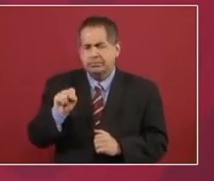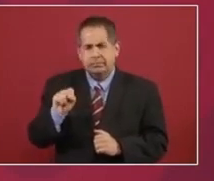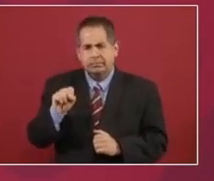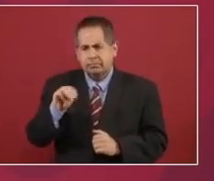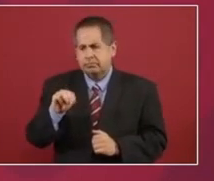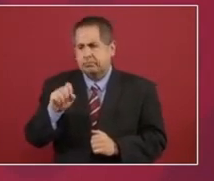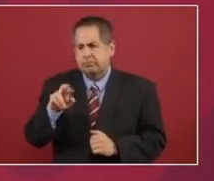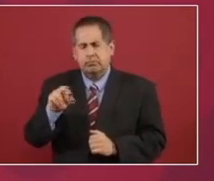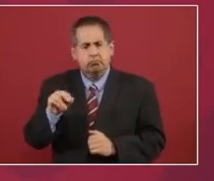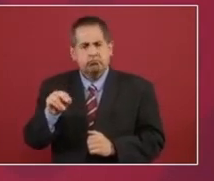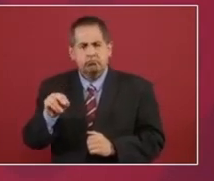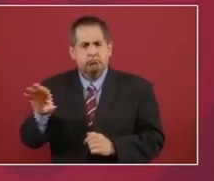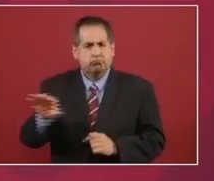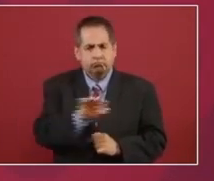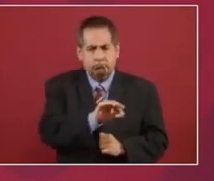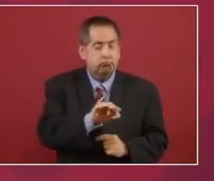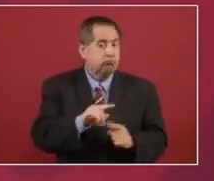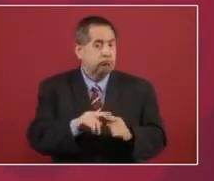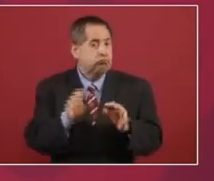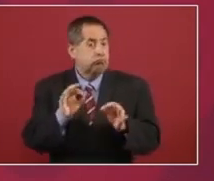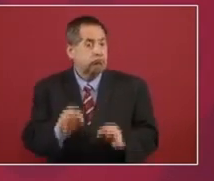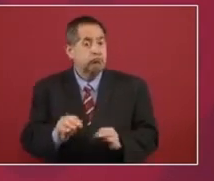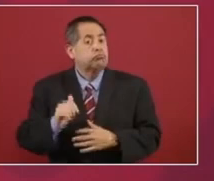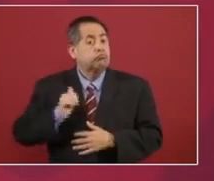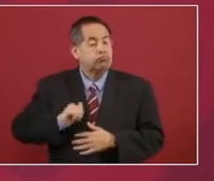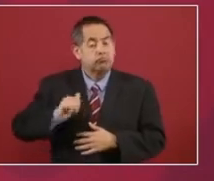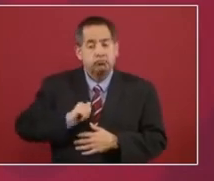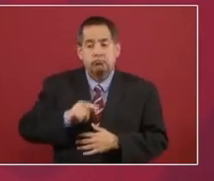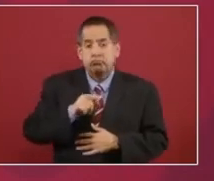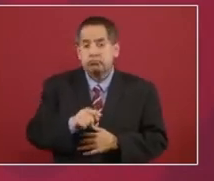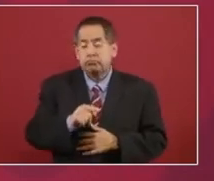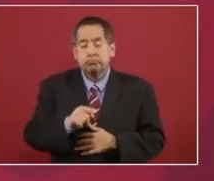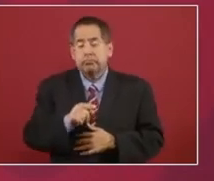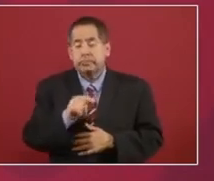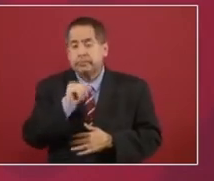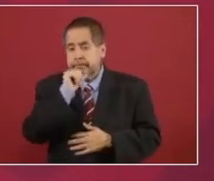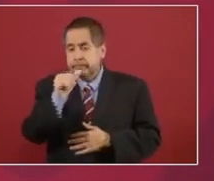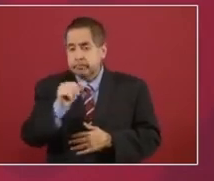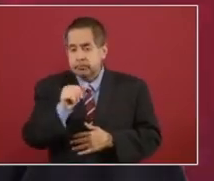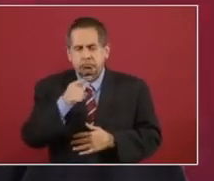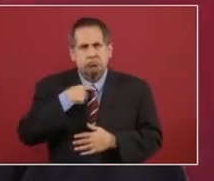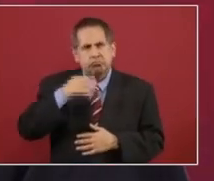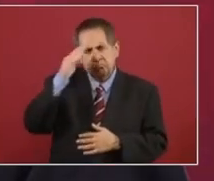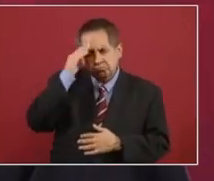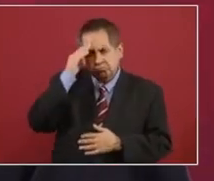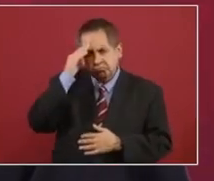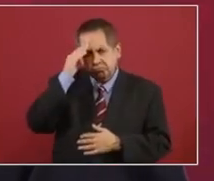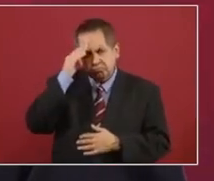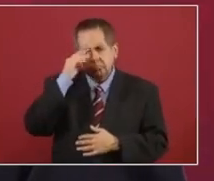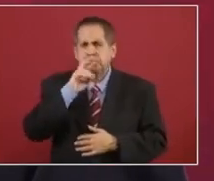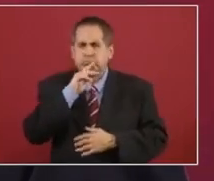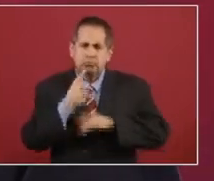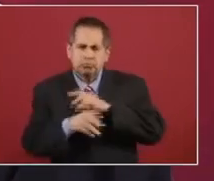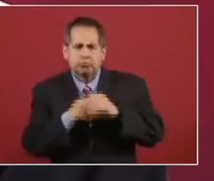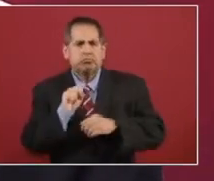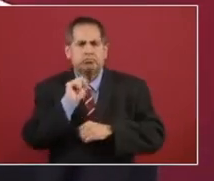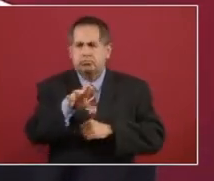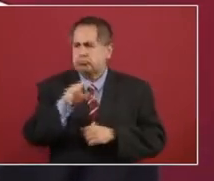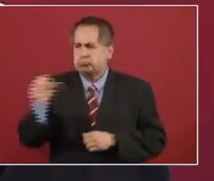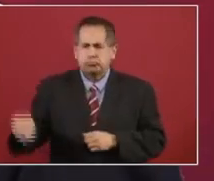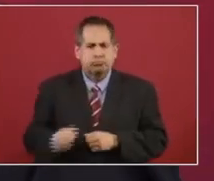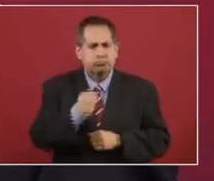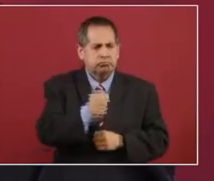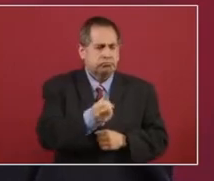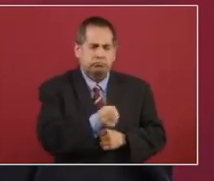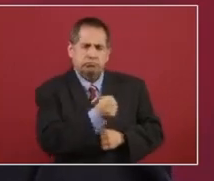Manero, que originalmente no se había pensado que formara